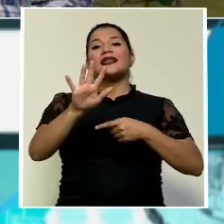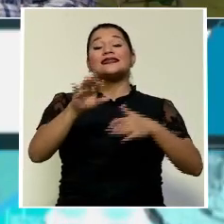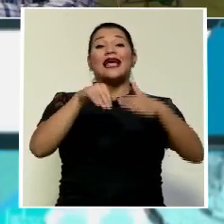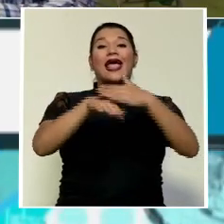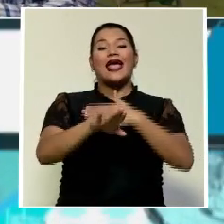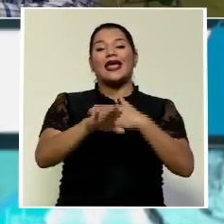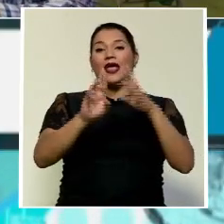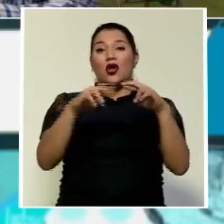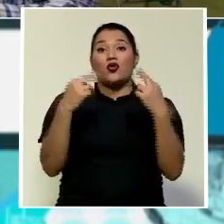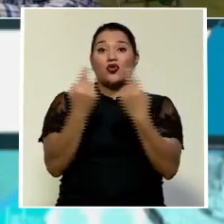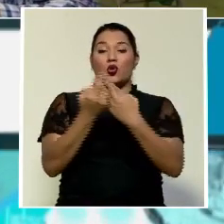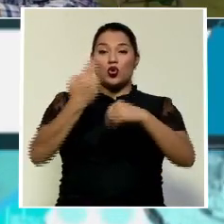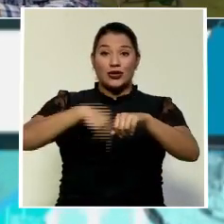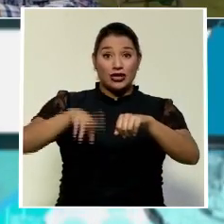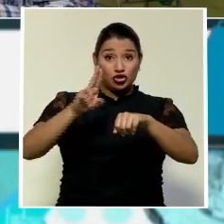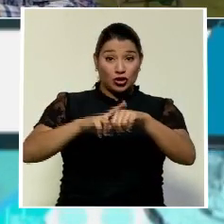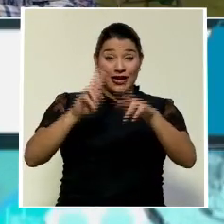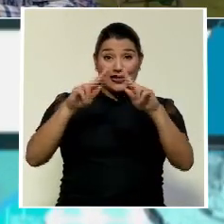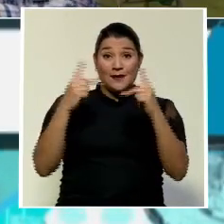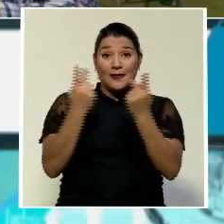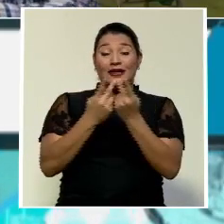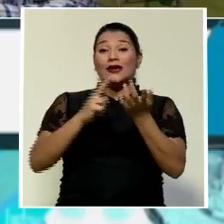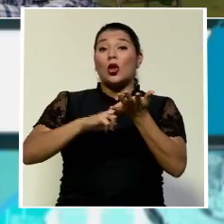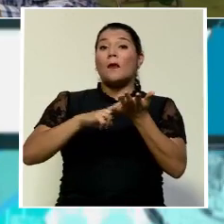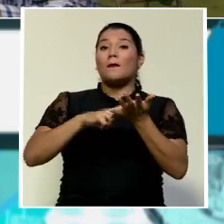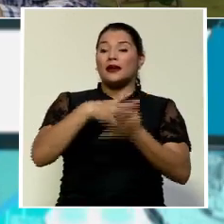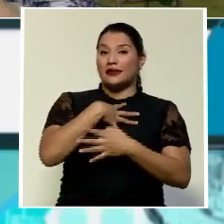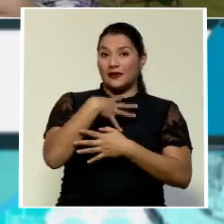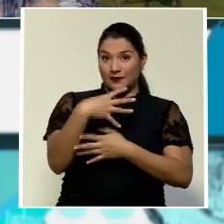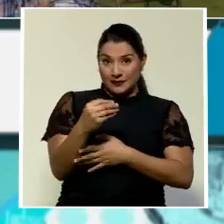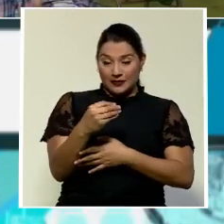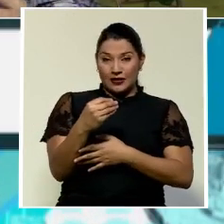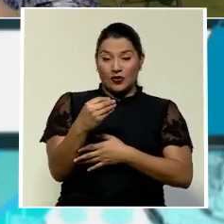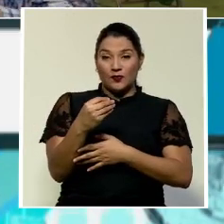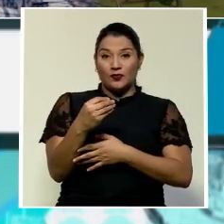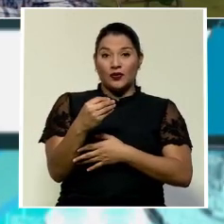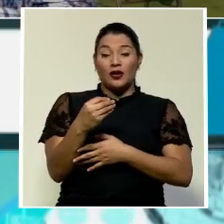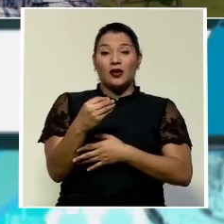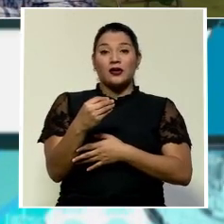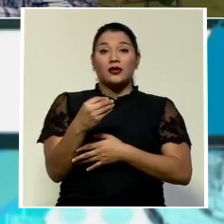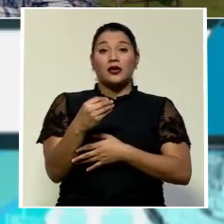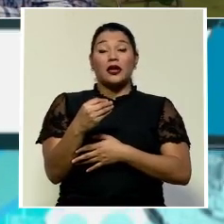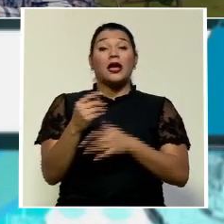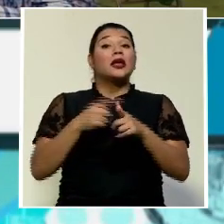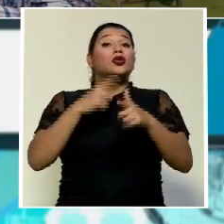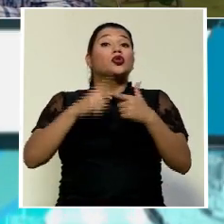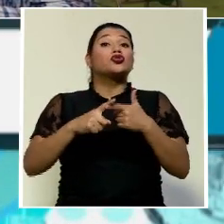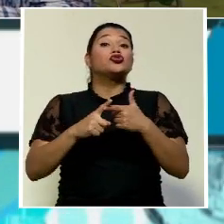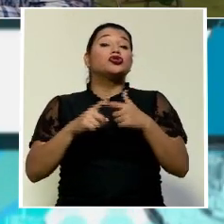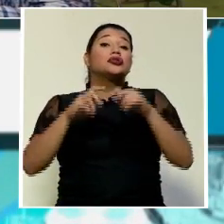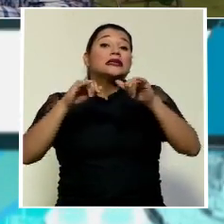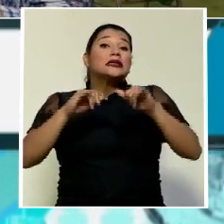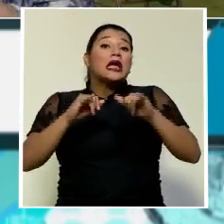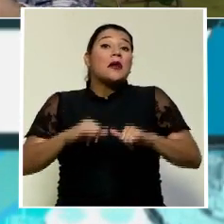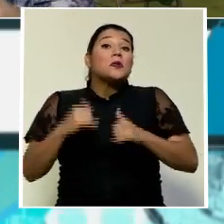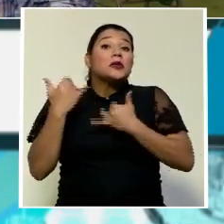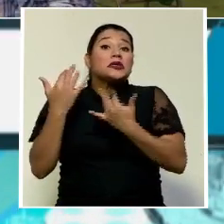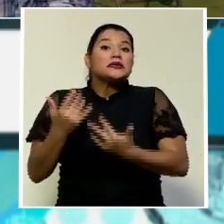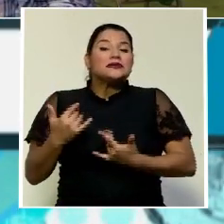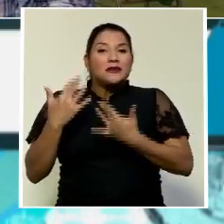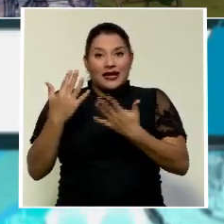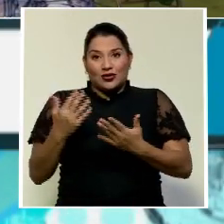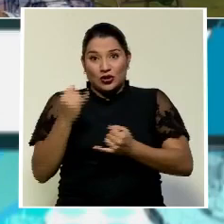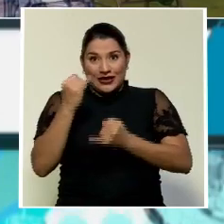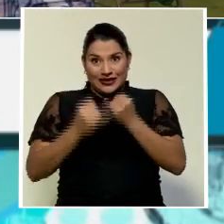Asamblea Nacional del Partido Liberación Nacional, pues quedaremos solo a la espera ya de que se finiquite esto en